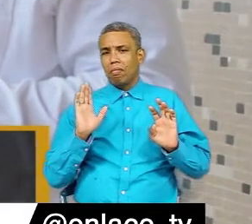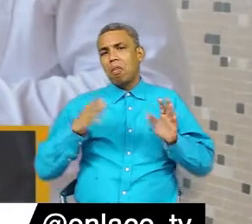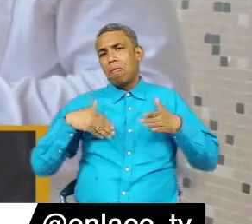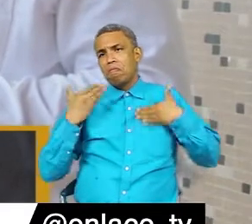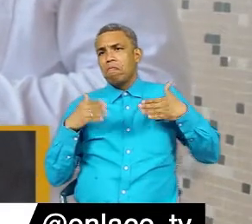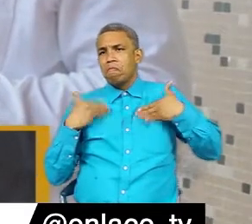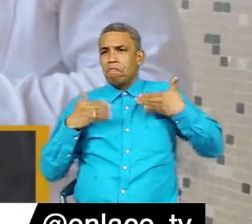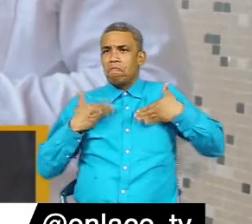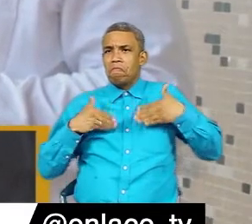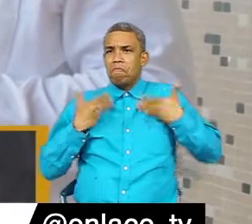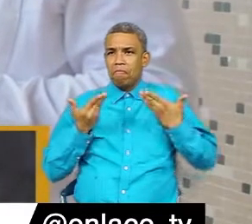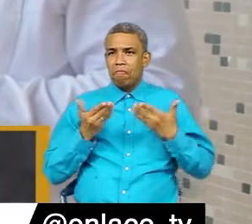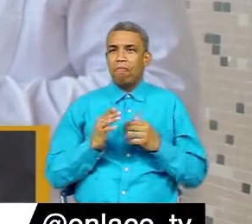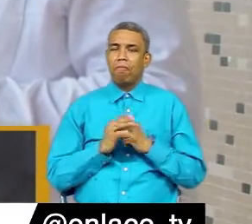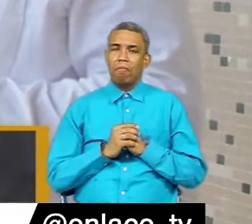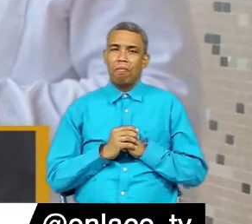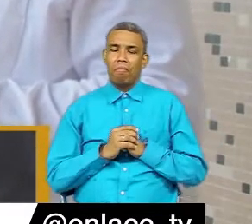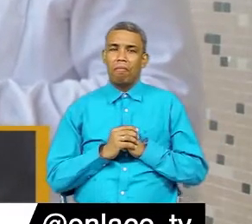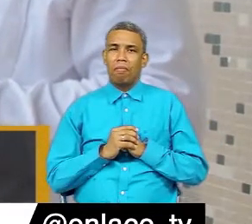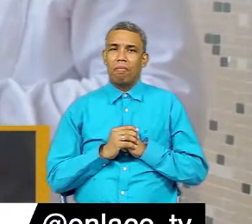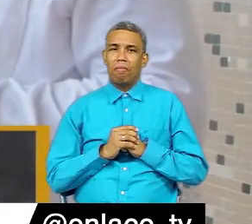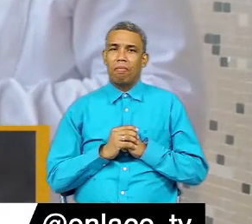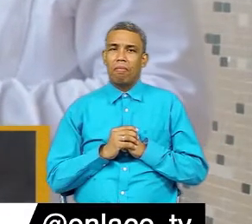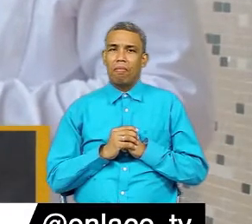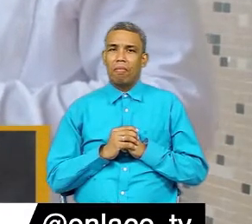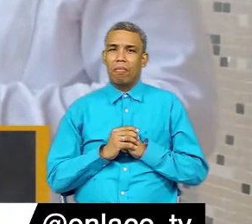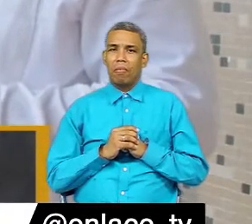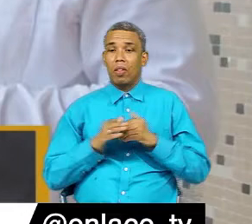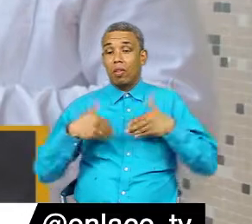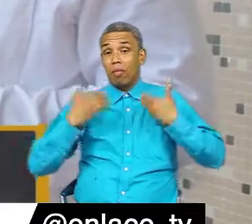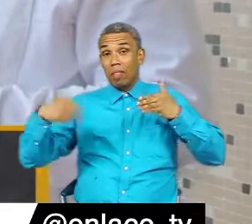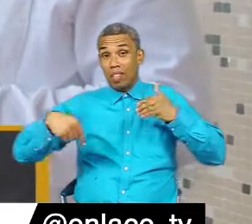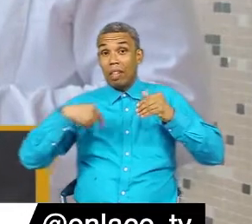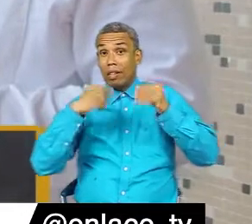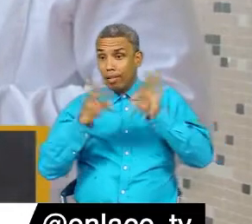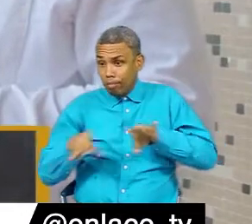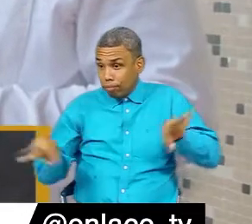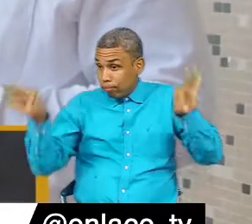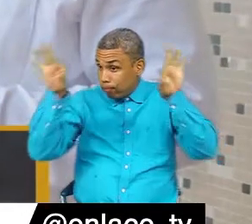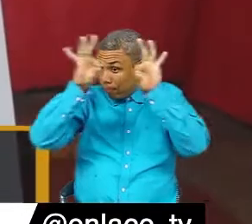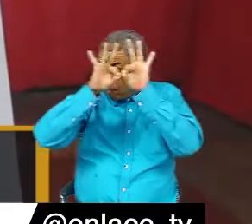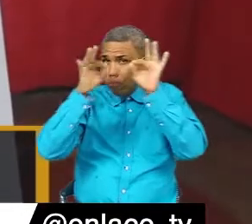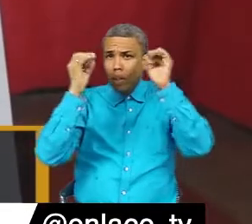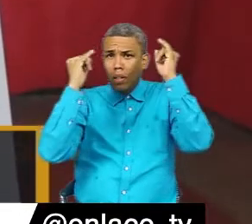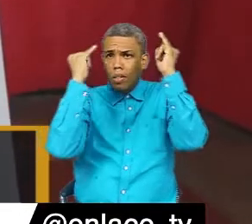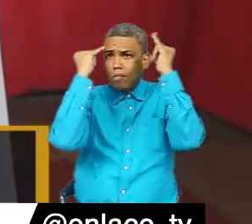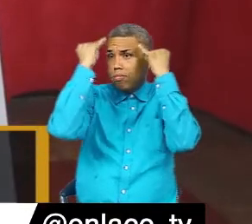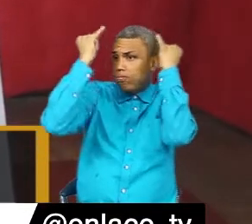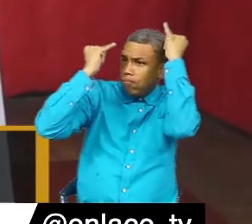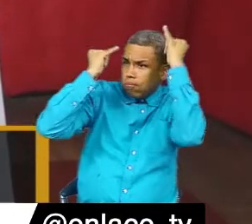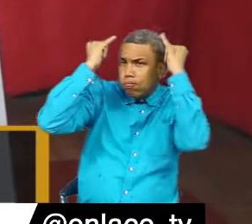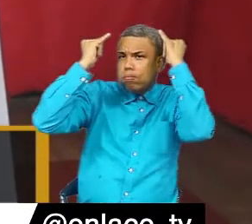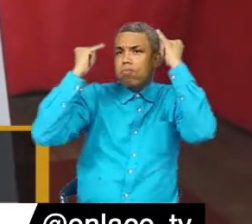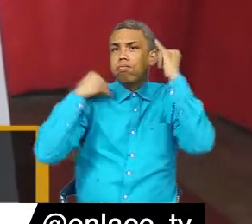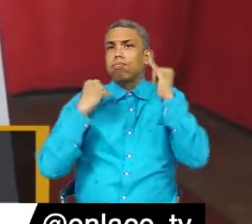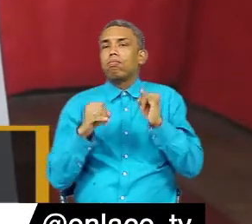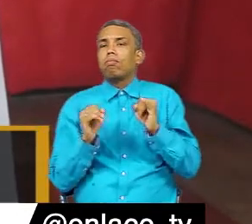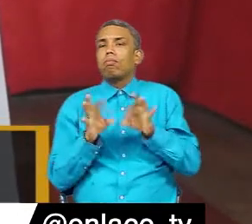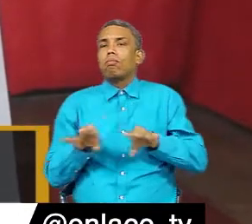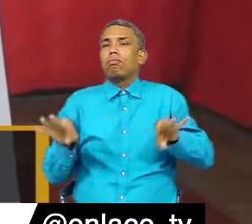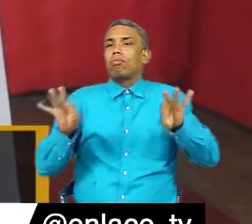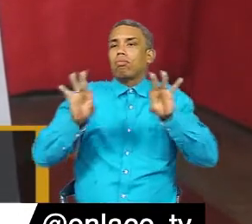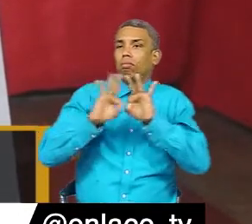haciendo en los colegios unas labores supremamente importantes de creatividad, de conciencia ciudadana, y eso hay